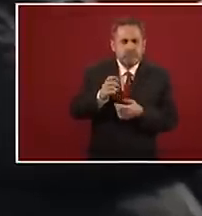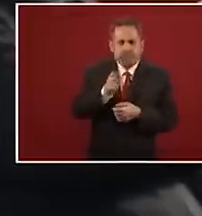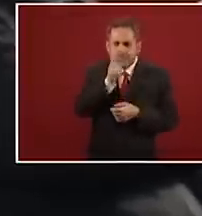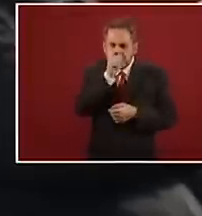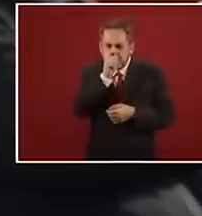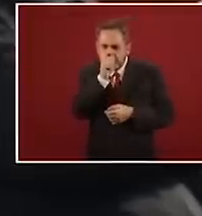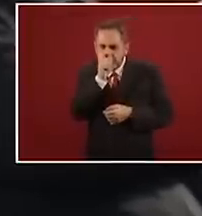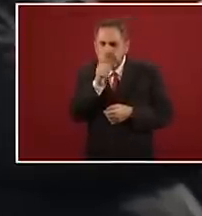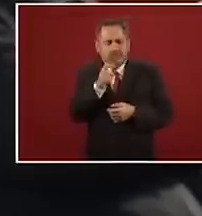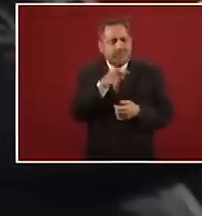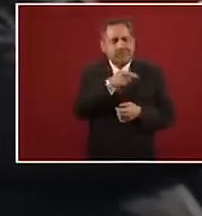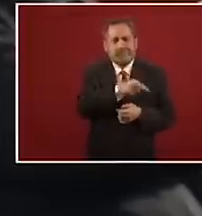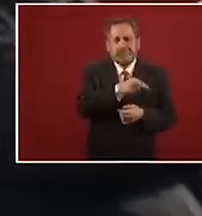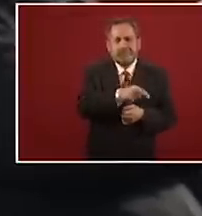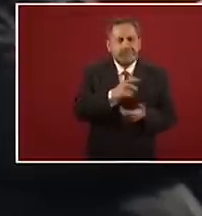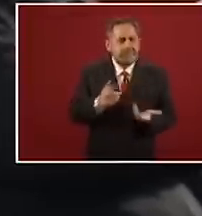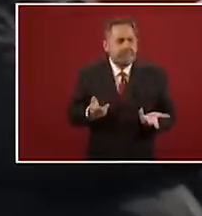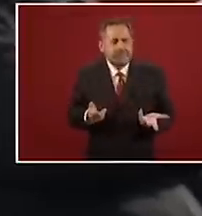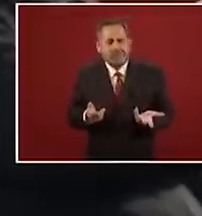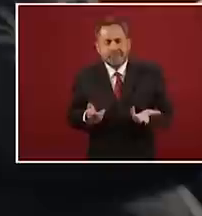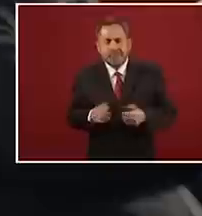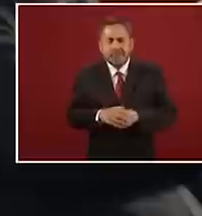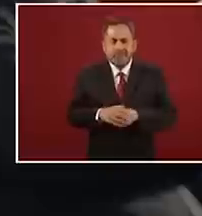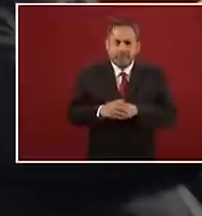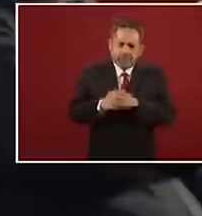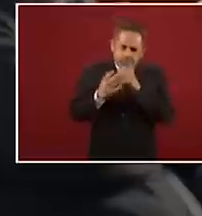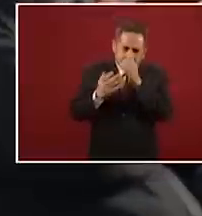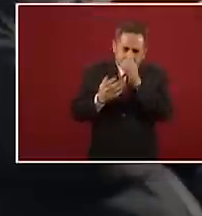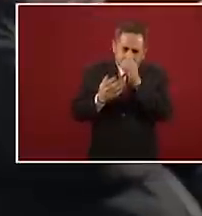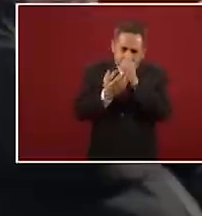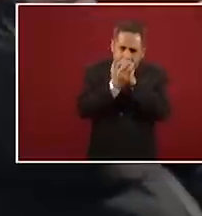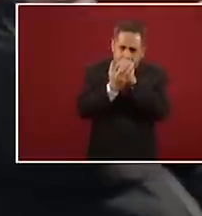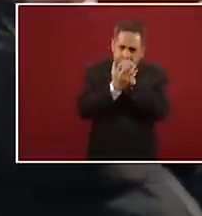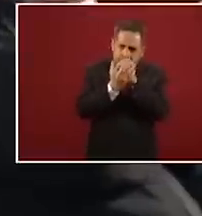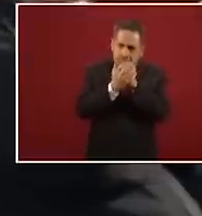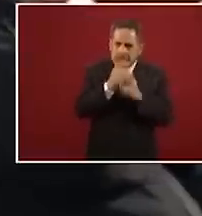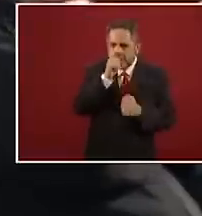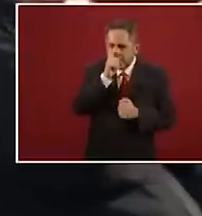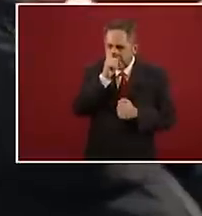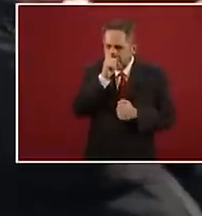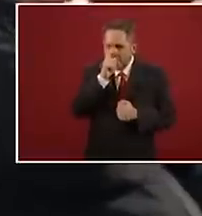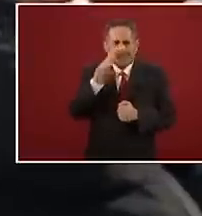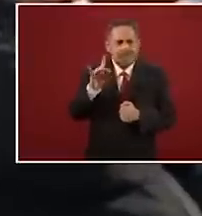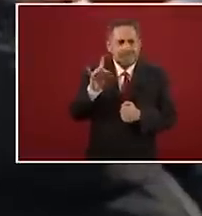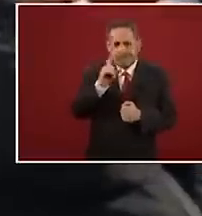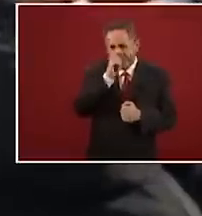nuestro país. Los inhalables son las drogas más fáciles de consumir,